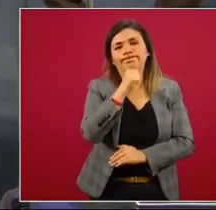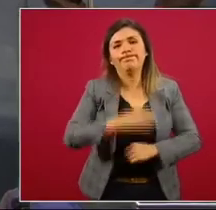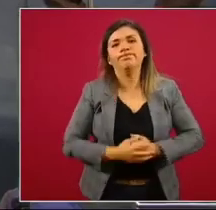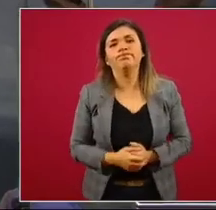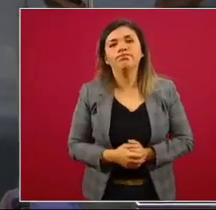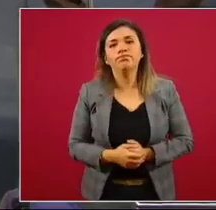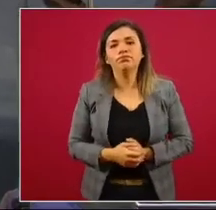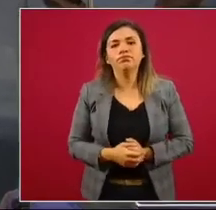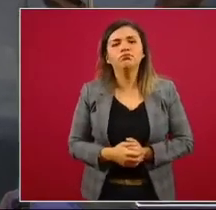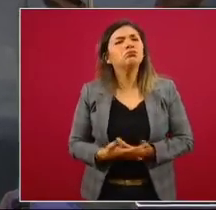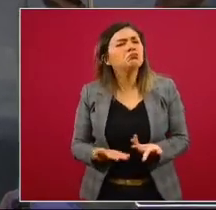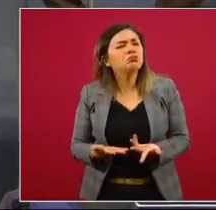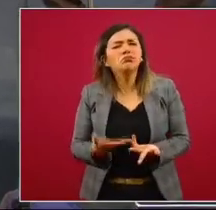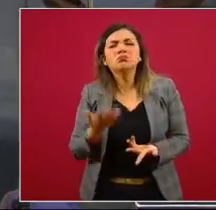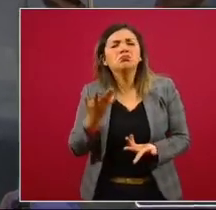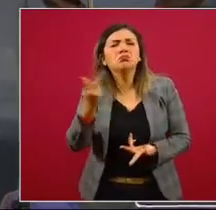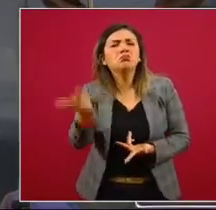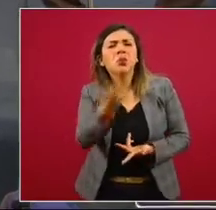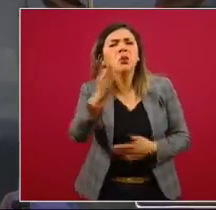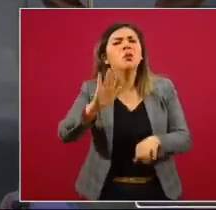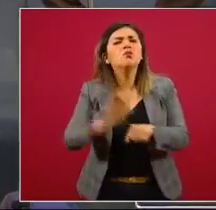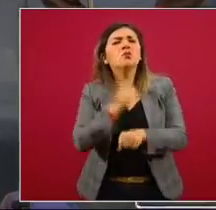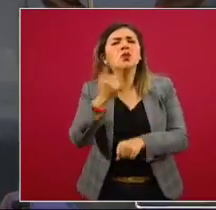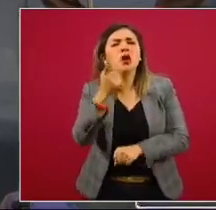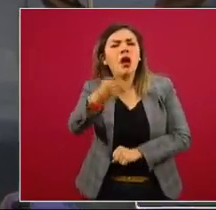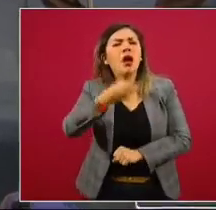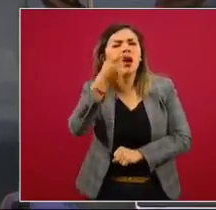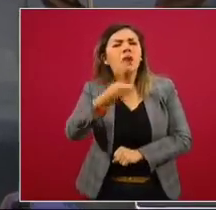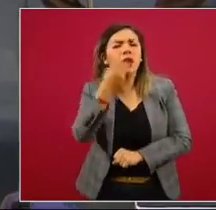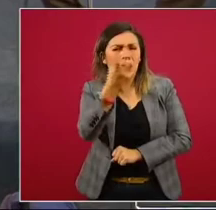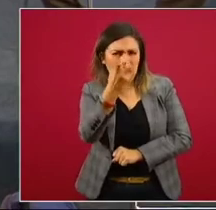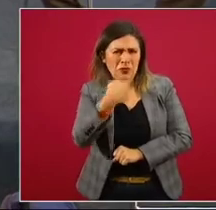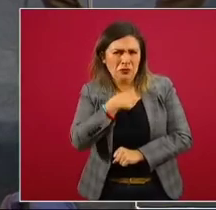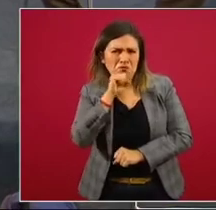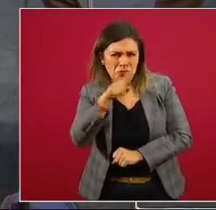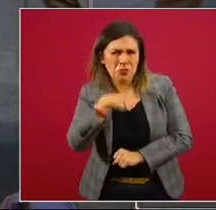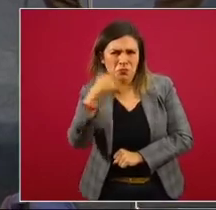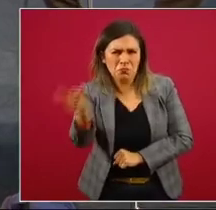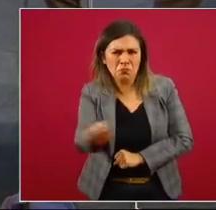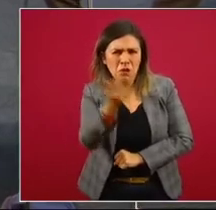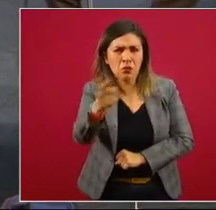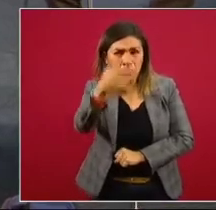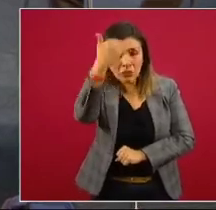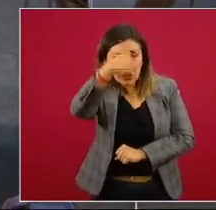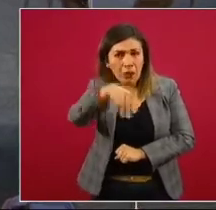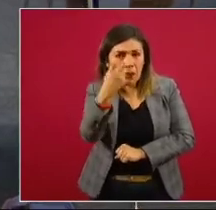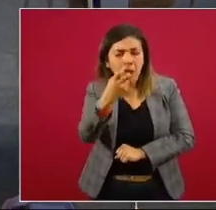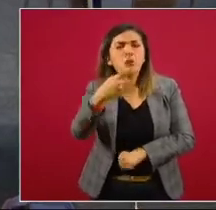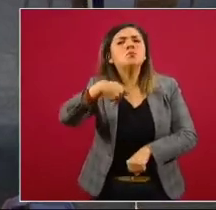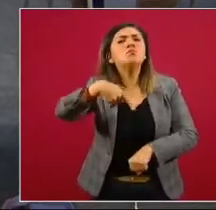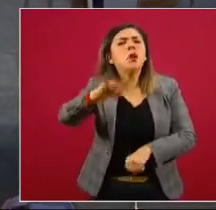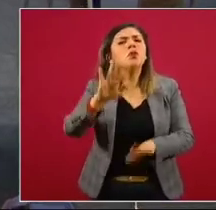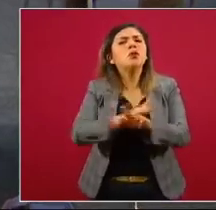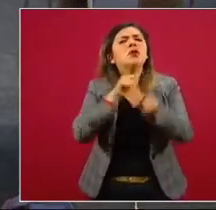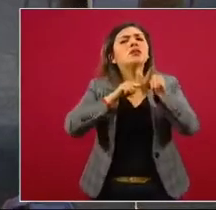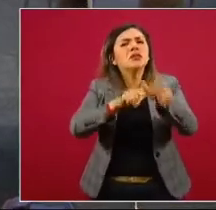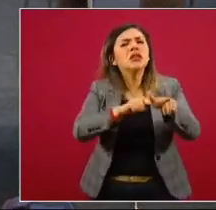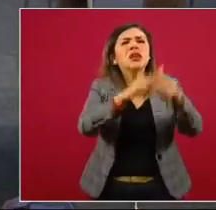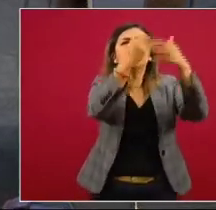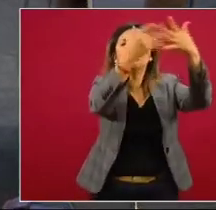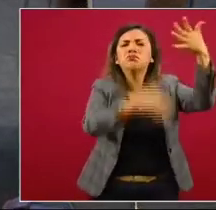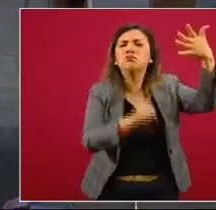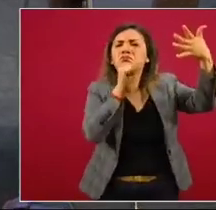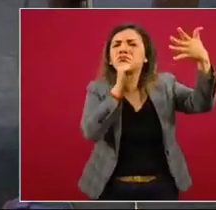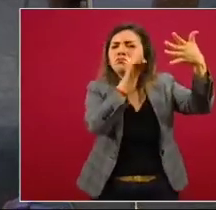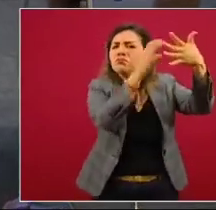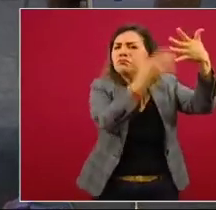Bueno, entonces, en ese sentido, ¿por qué en los números? Precisamente también ahí iba la pregunta, si supimos esa situación, pero entonces, ¿por qué continúan los números así? Se